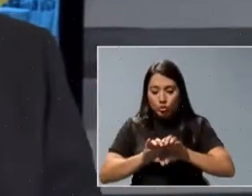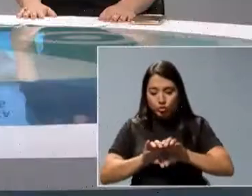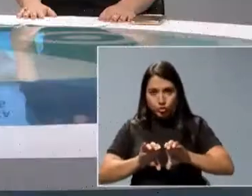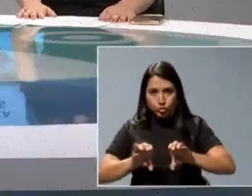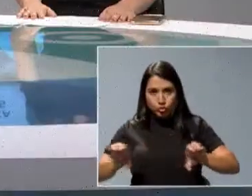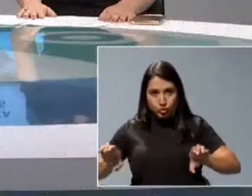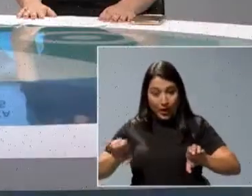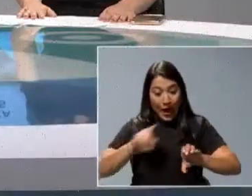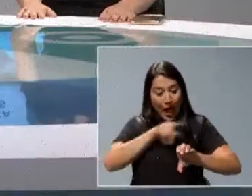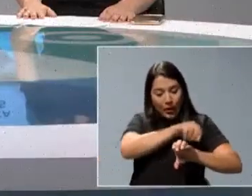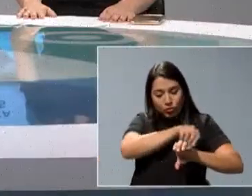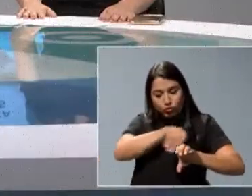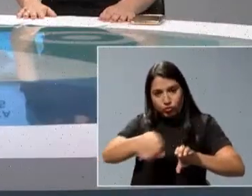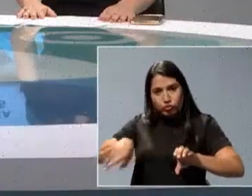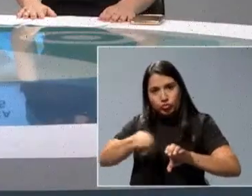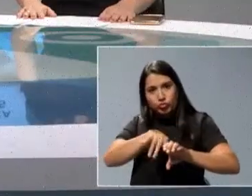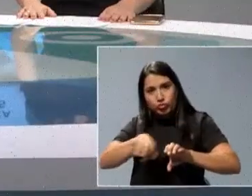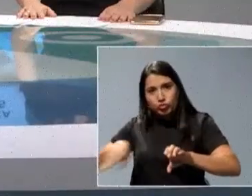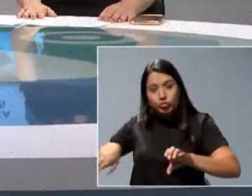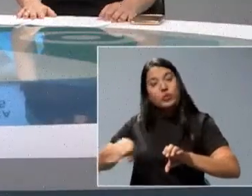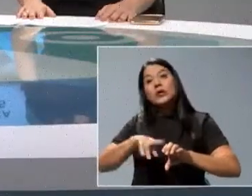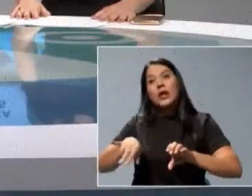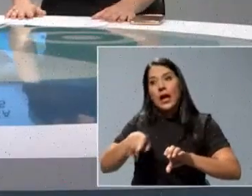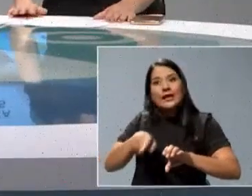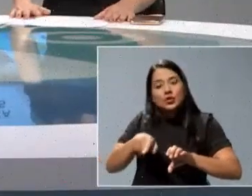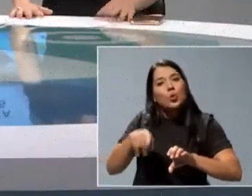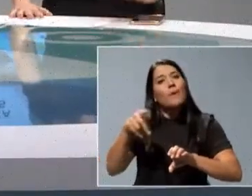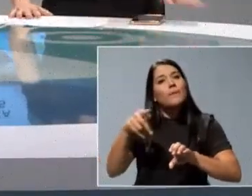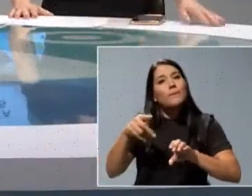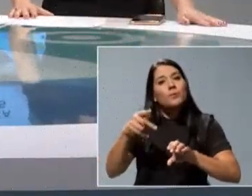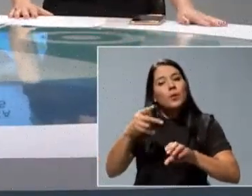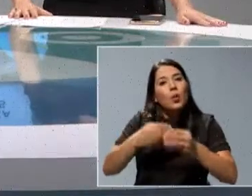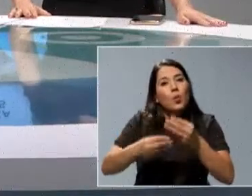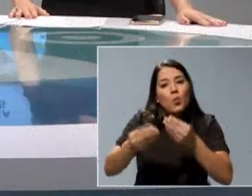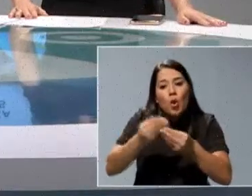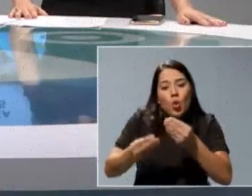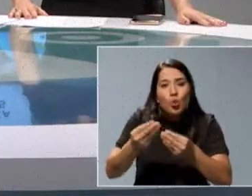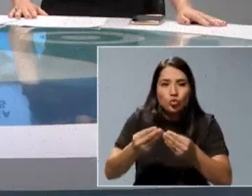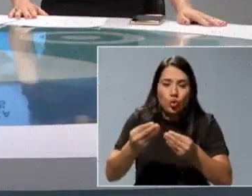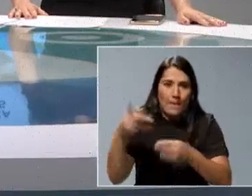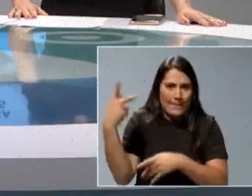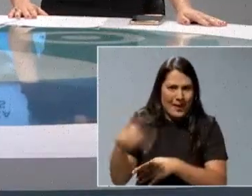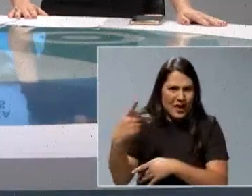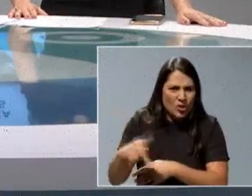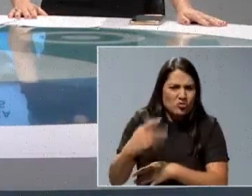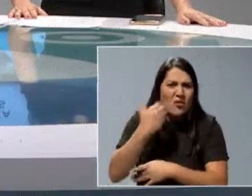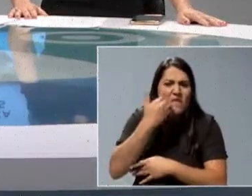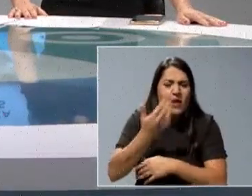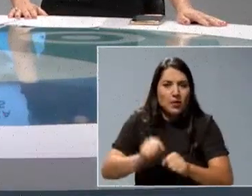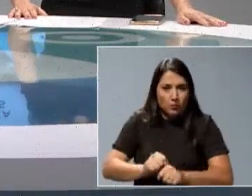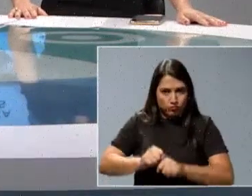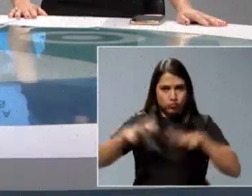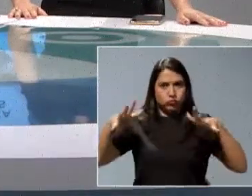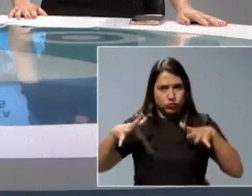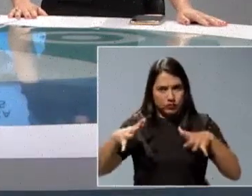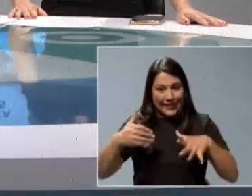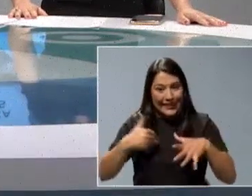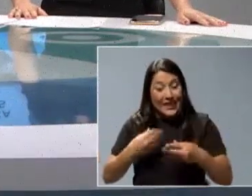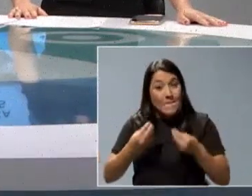que se trasiegan líquidos inflamables con 1.500 libras de presión por pulgada